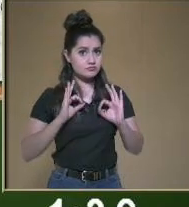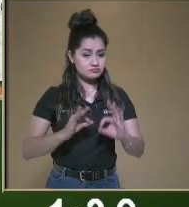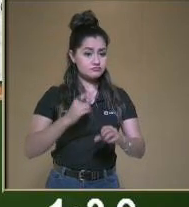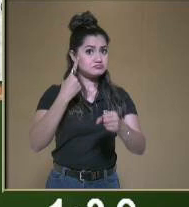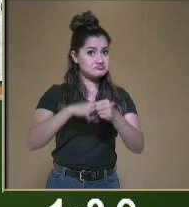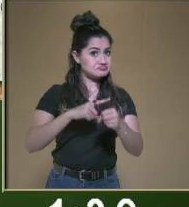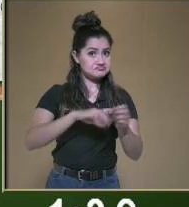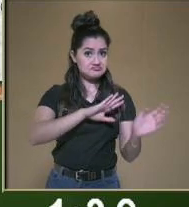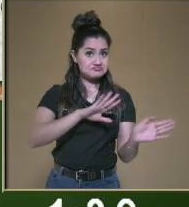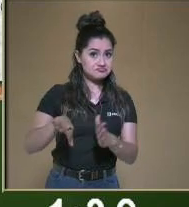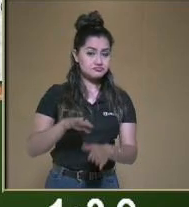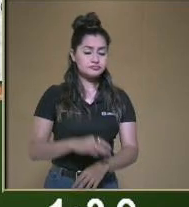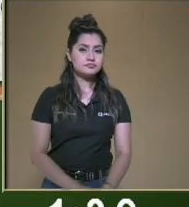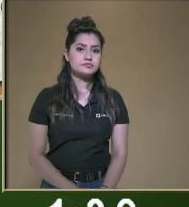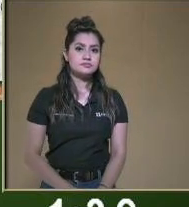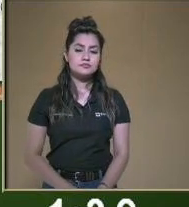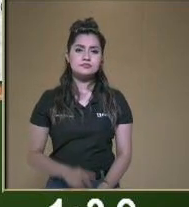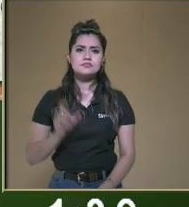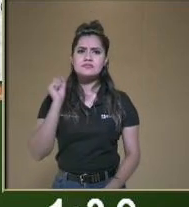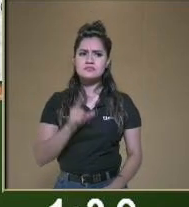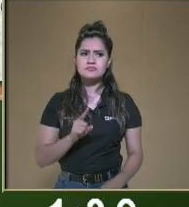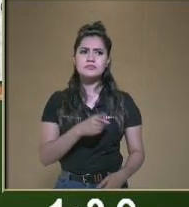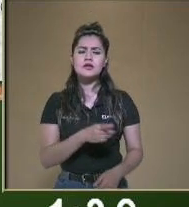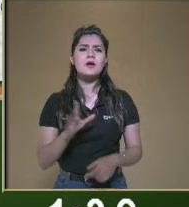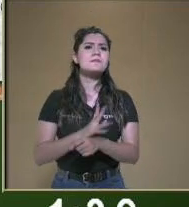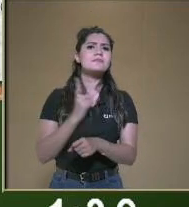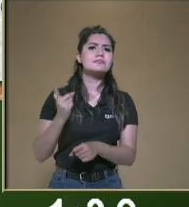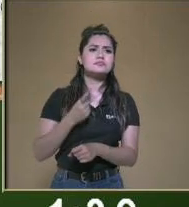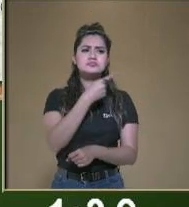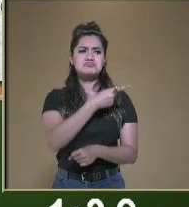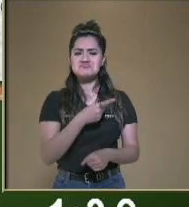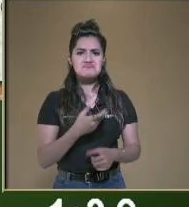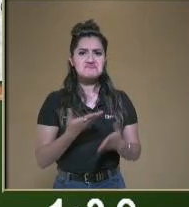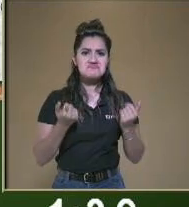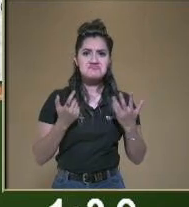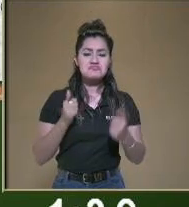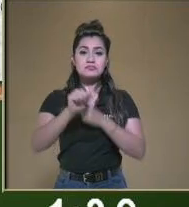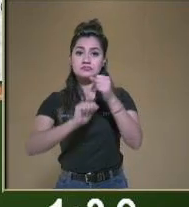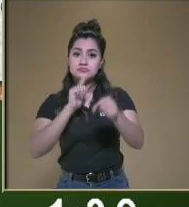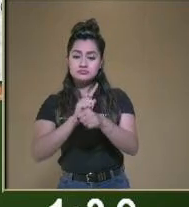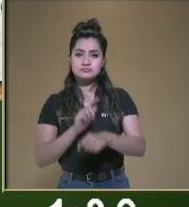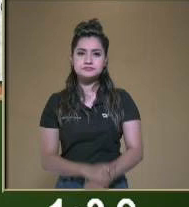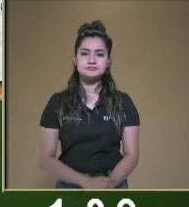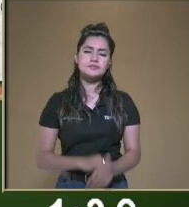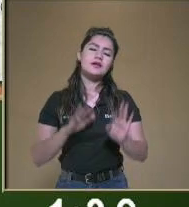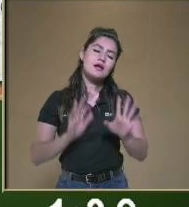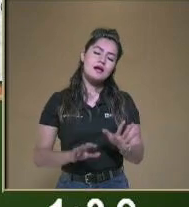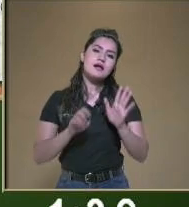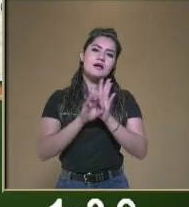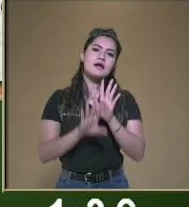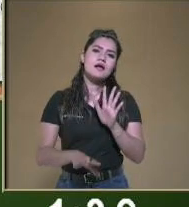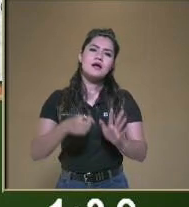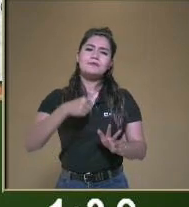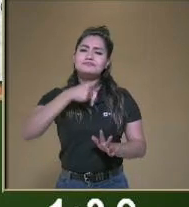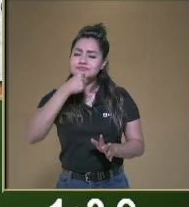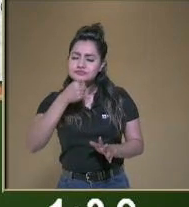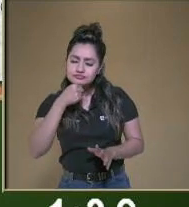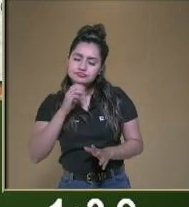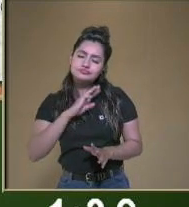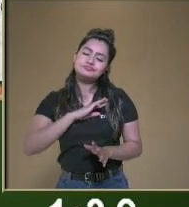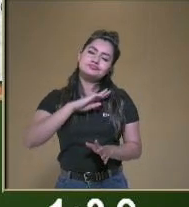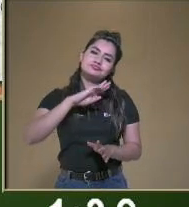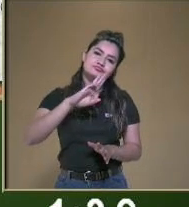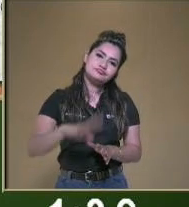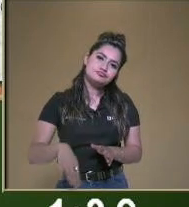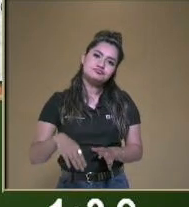animales y si ya no tienen, ¿cuál es la razón de ellos, de que ya no tengan? Bueno, podemos decir, ¿saben qué? Pues de viejito se murió